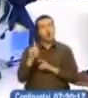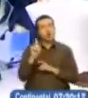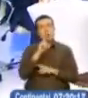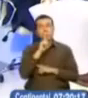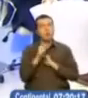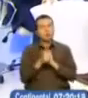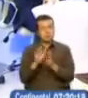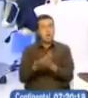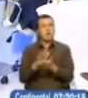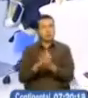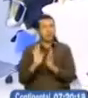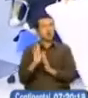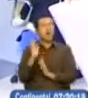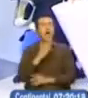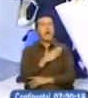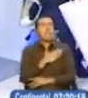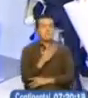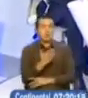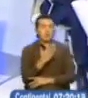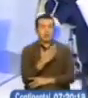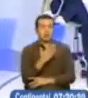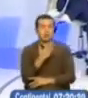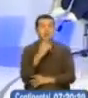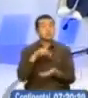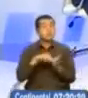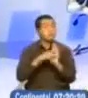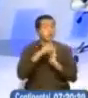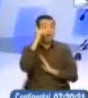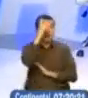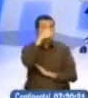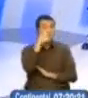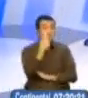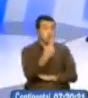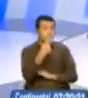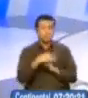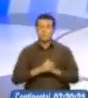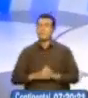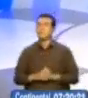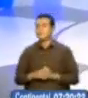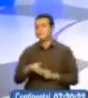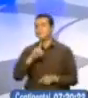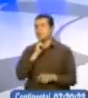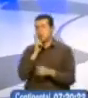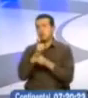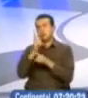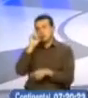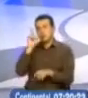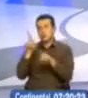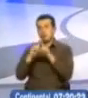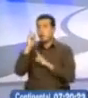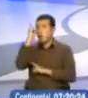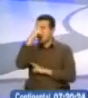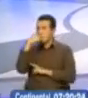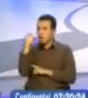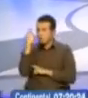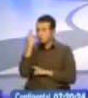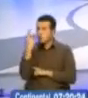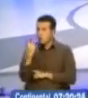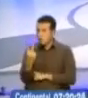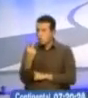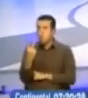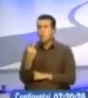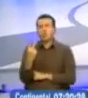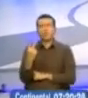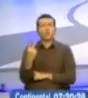Entonces, entramos a esa doble moral que tú has mencionado. Emi. Yo creo, sí, estoy de acuerdo con que la doble moral es la base desde donde